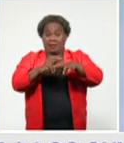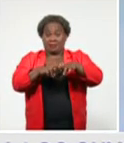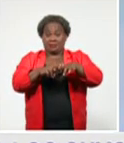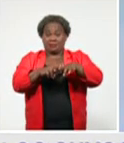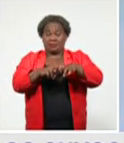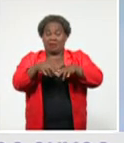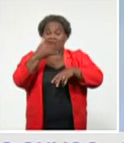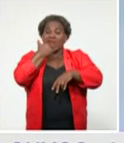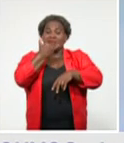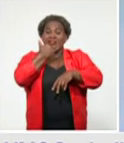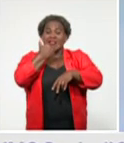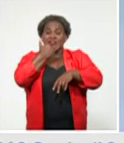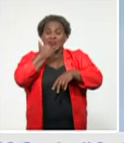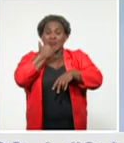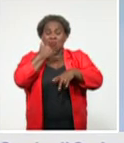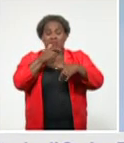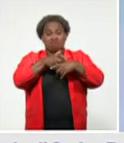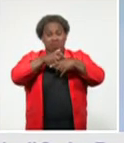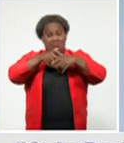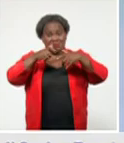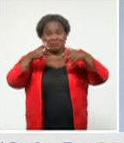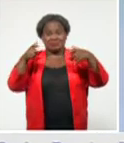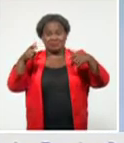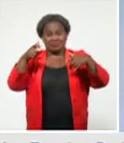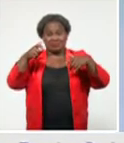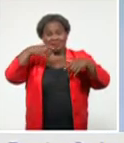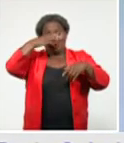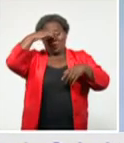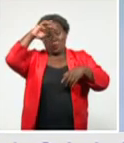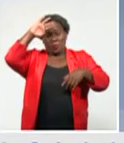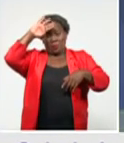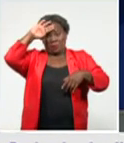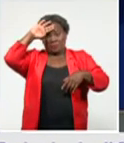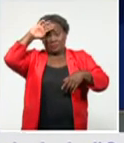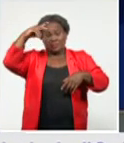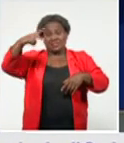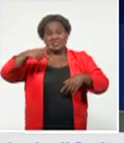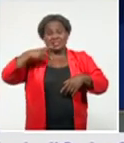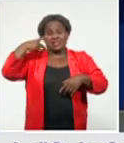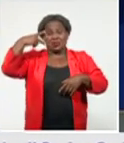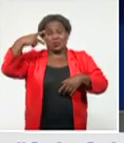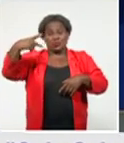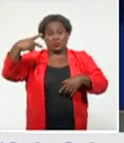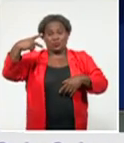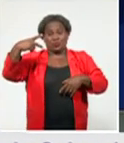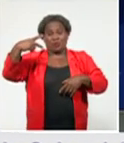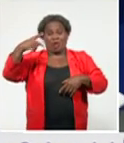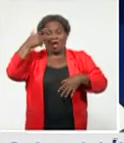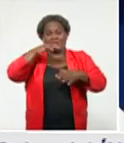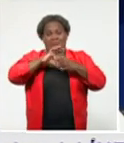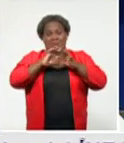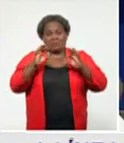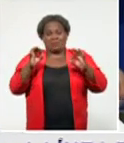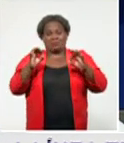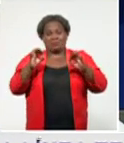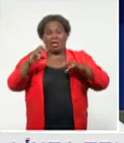hoy, es la más alta de nuestro país y, en segundo lugar, la de Artemisa.